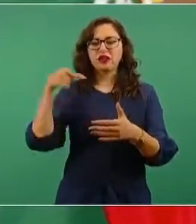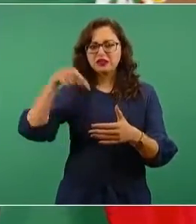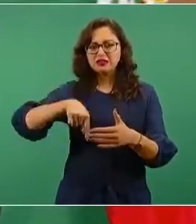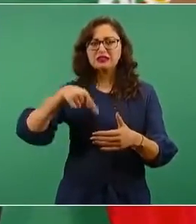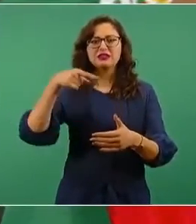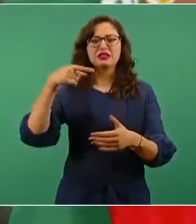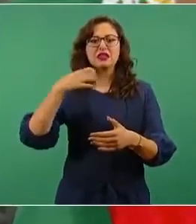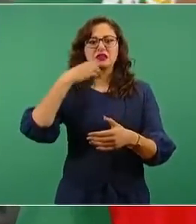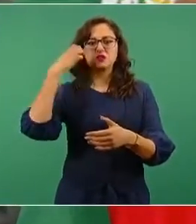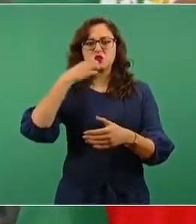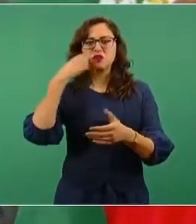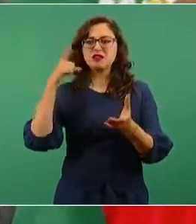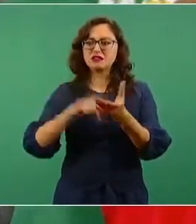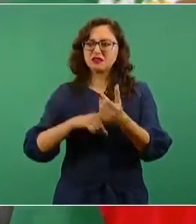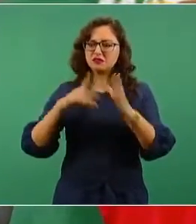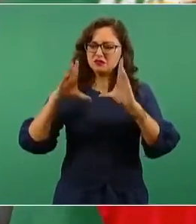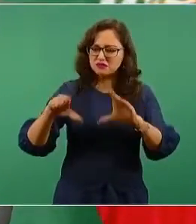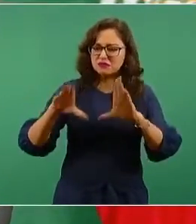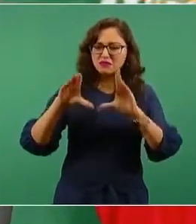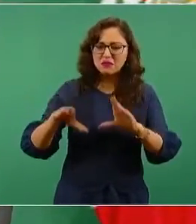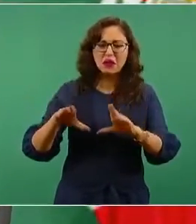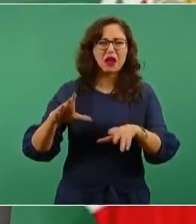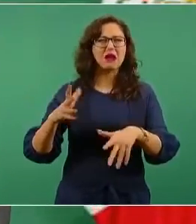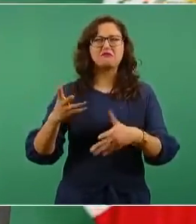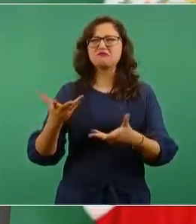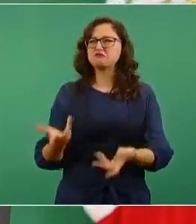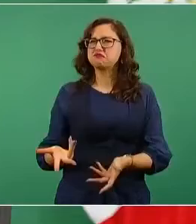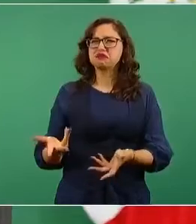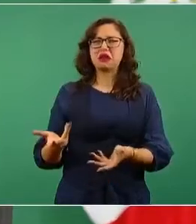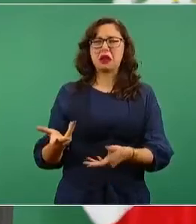por muy caro,